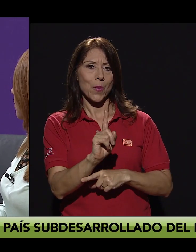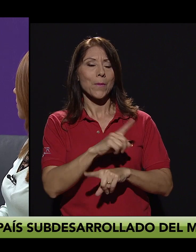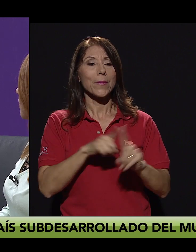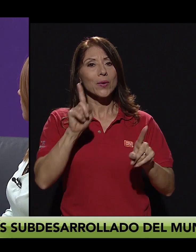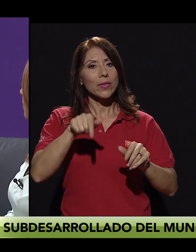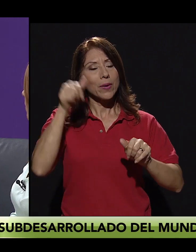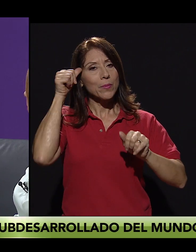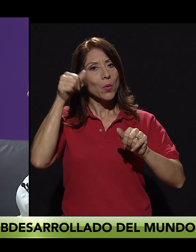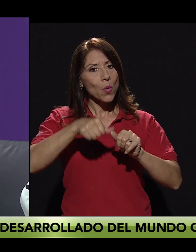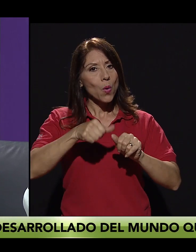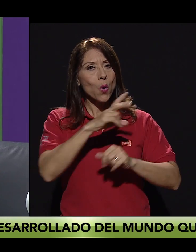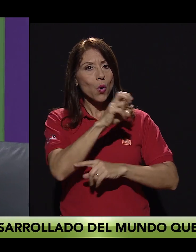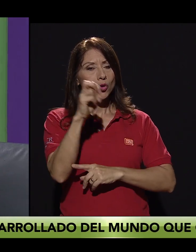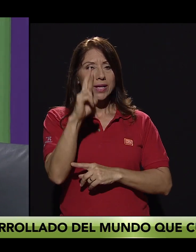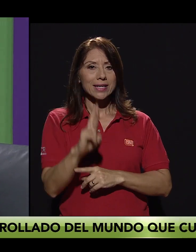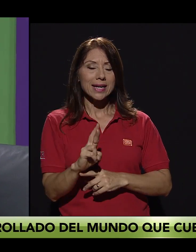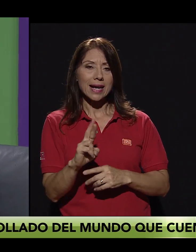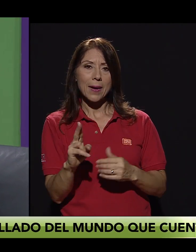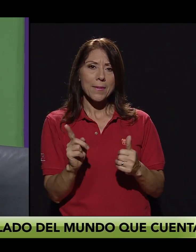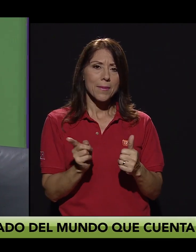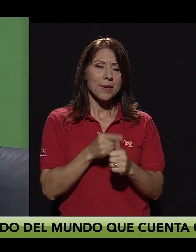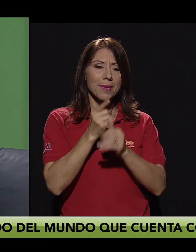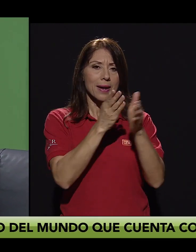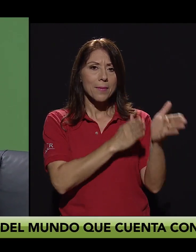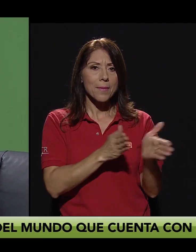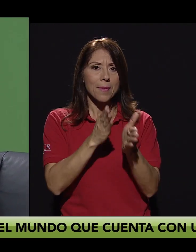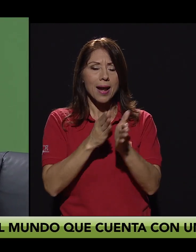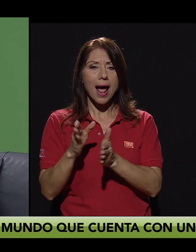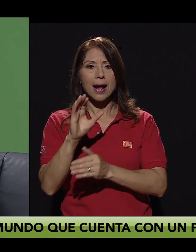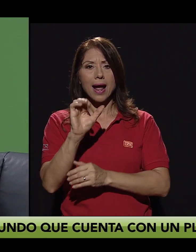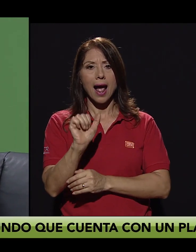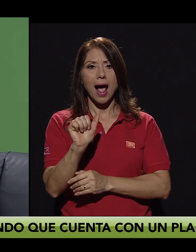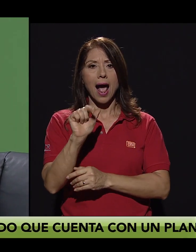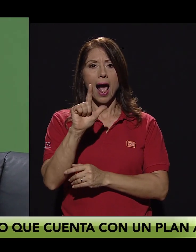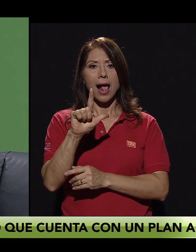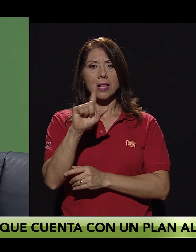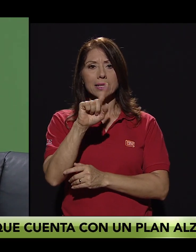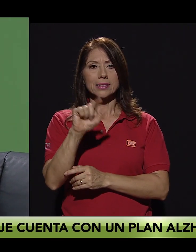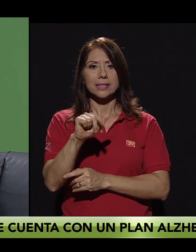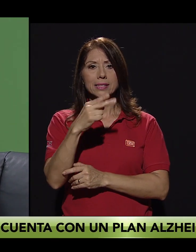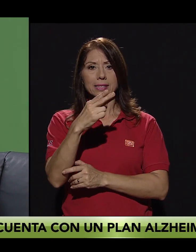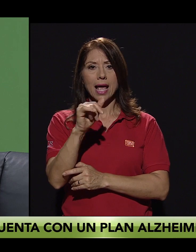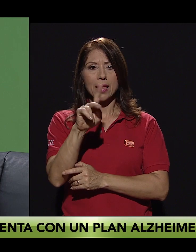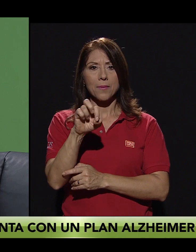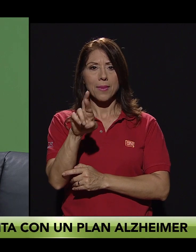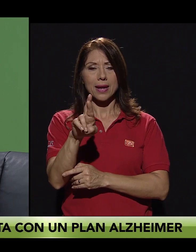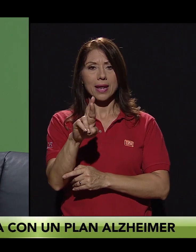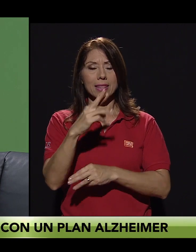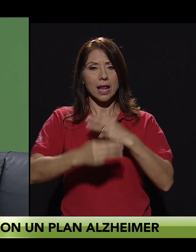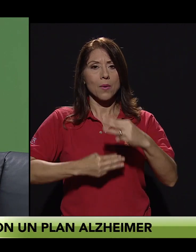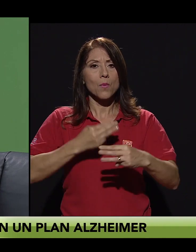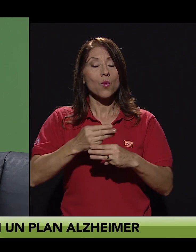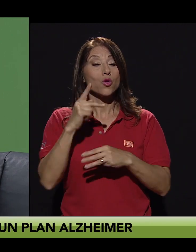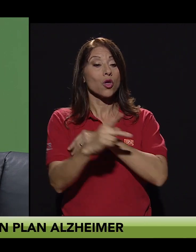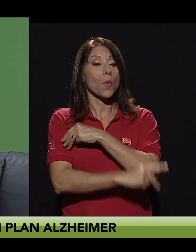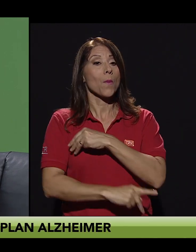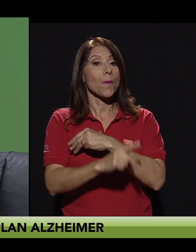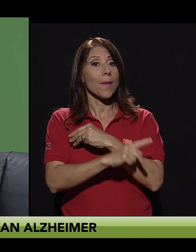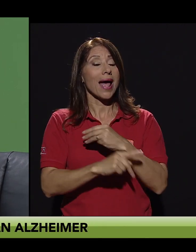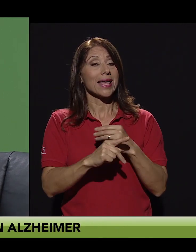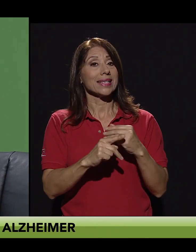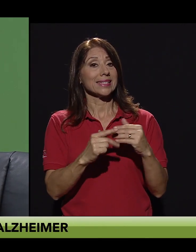debemos recordar que Costa Rica tiene El primer plan Alzheimer del mundo De un país de baja renta